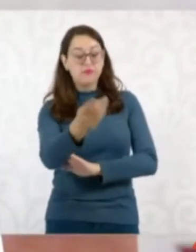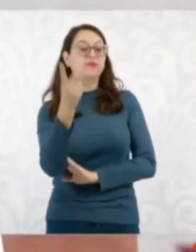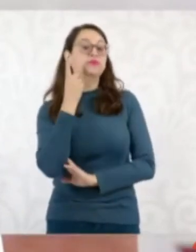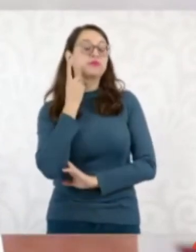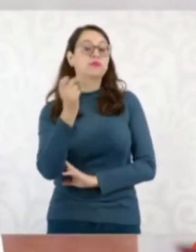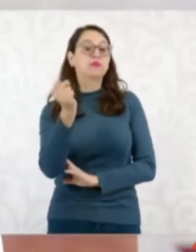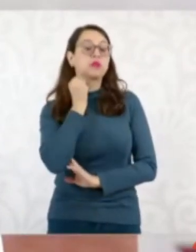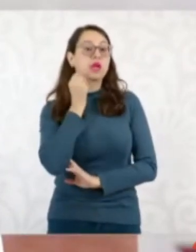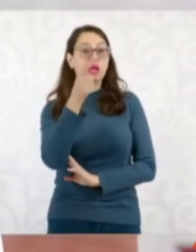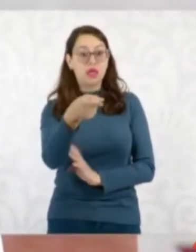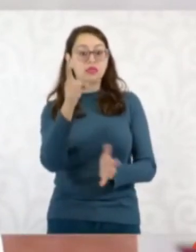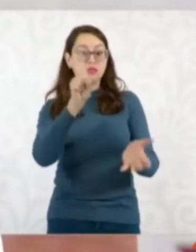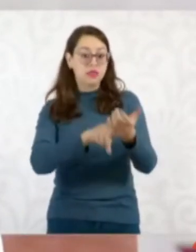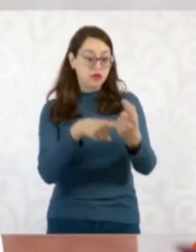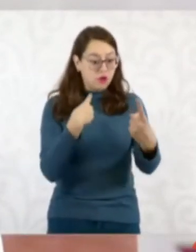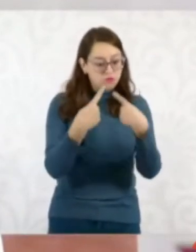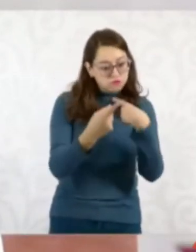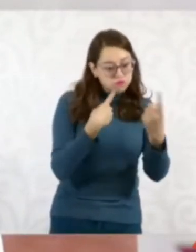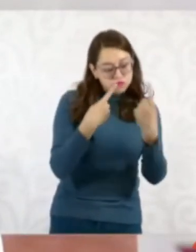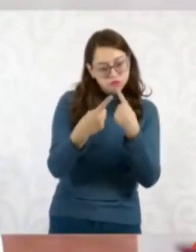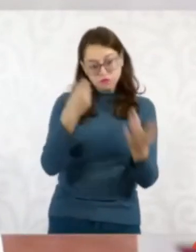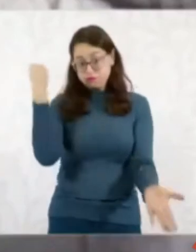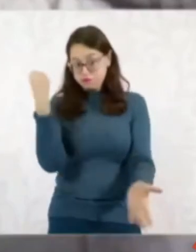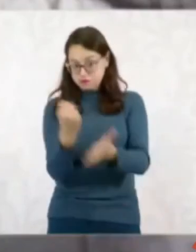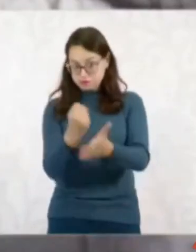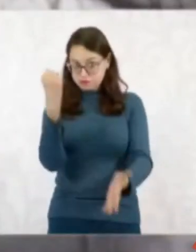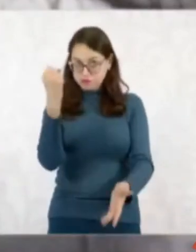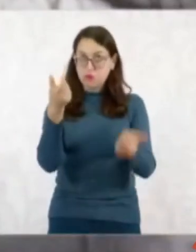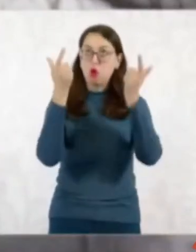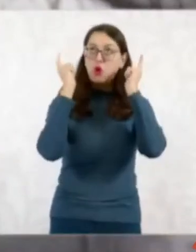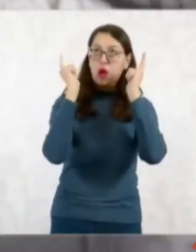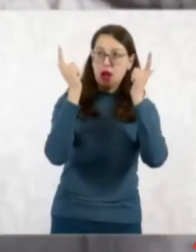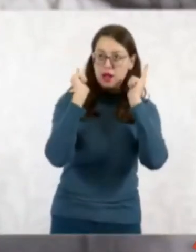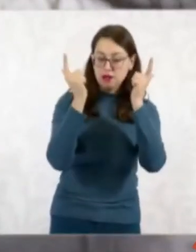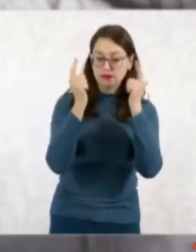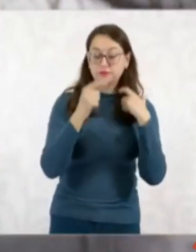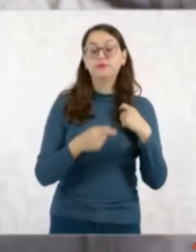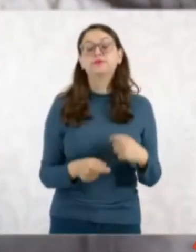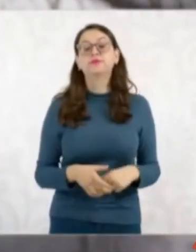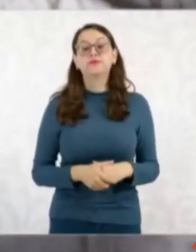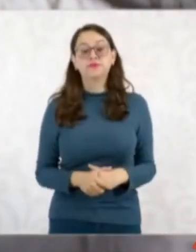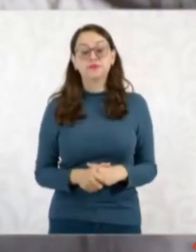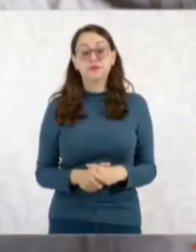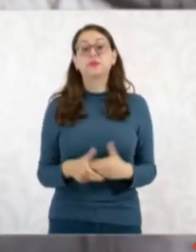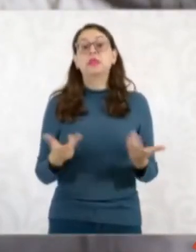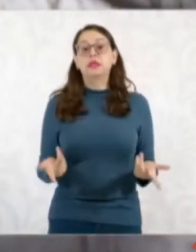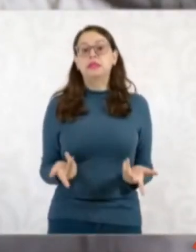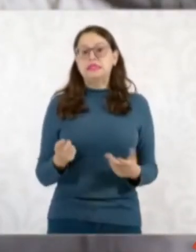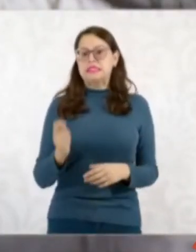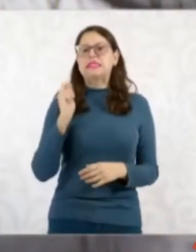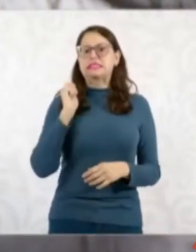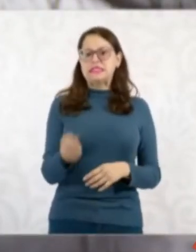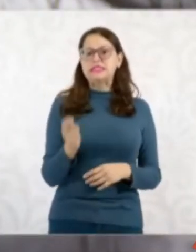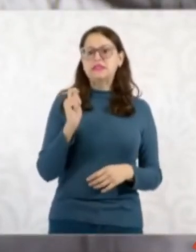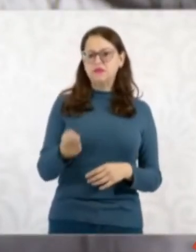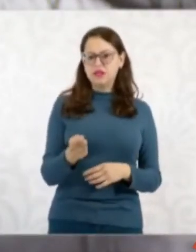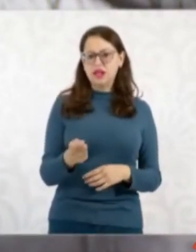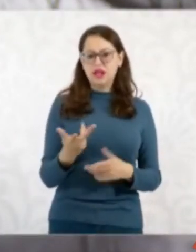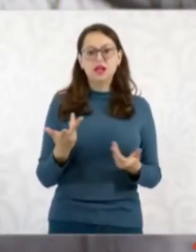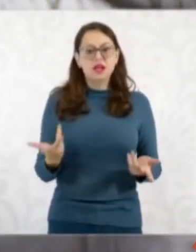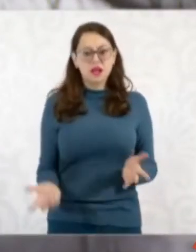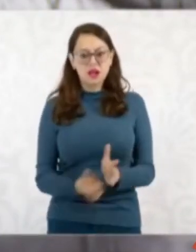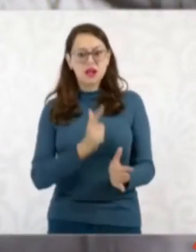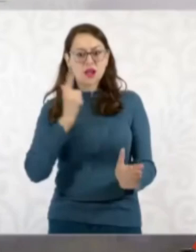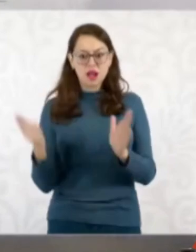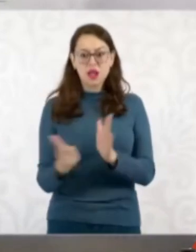discusión y esperemos, por supuesto, su aprobación. Entonces, vamos a explicar en qué consiste esta